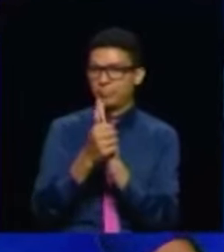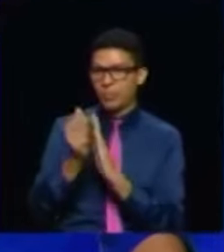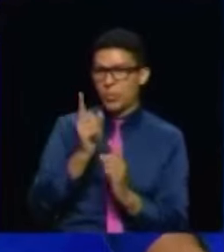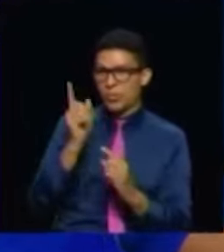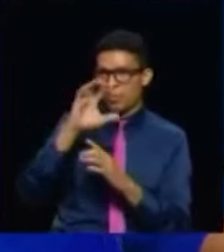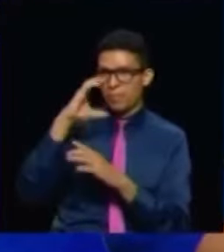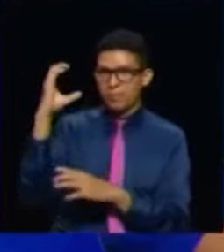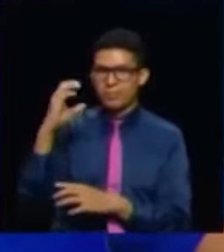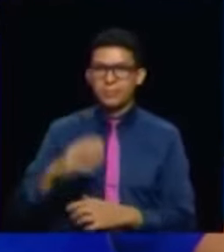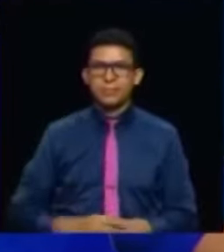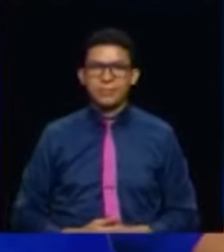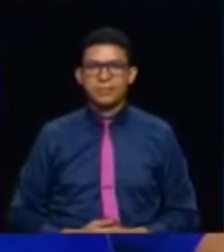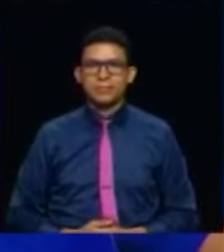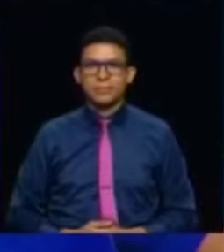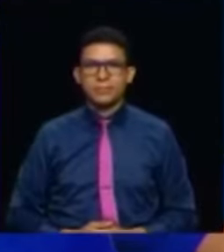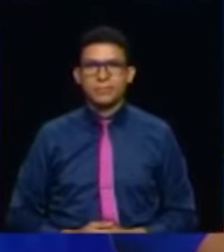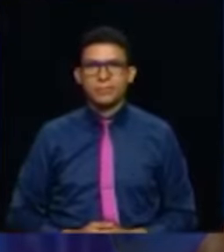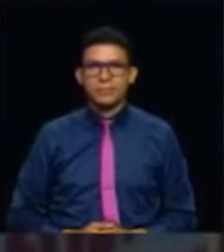exterior.